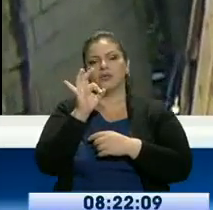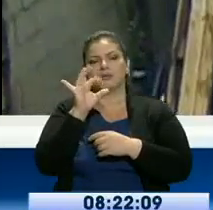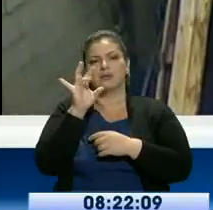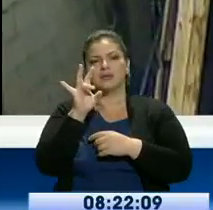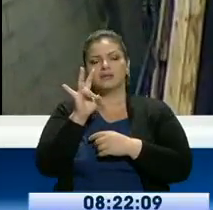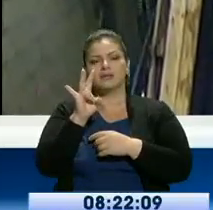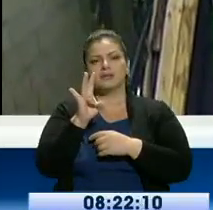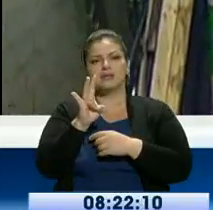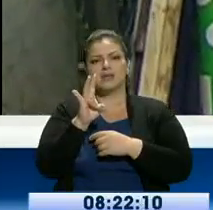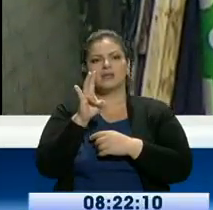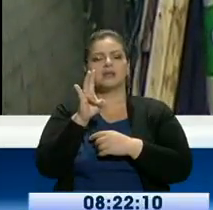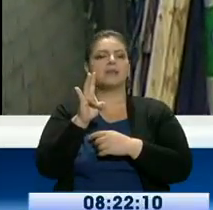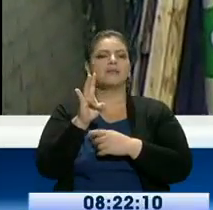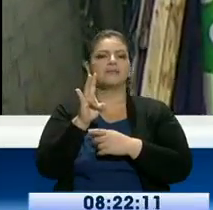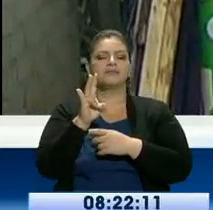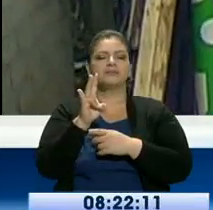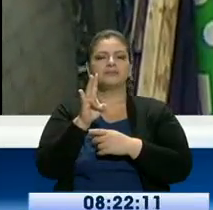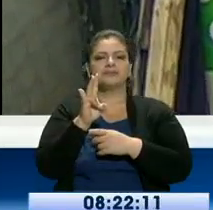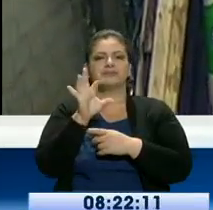097-90-47-82-1, repetimos,